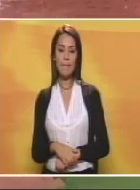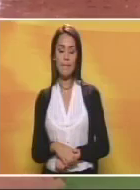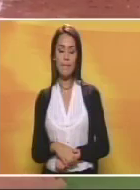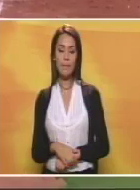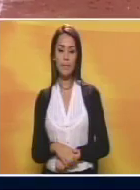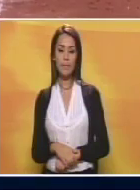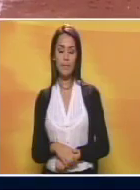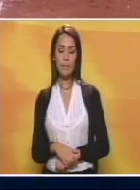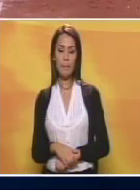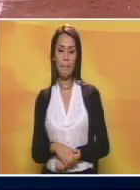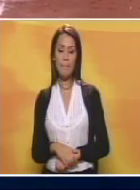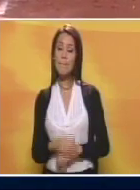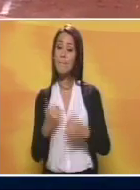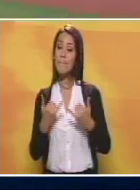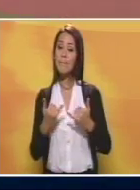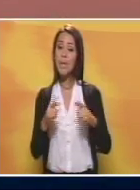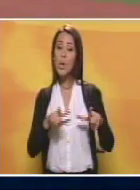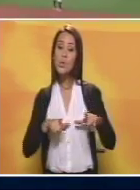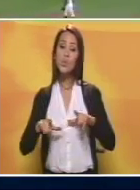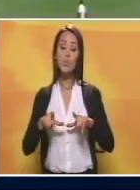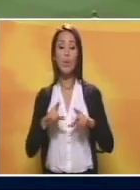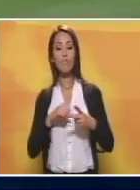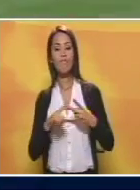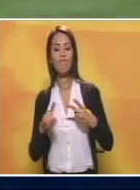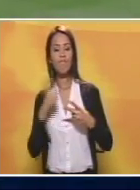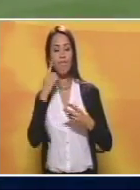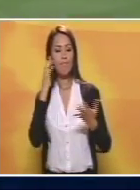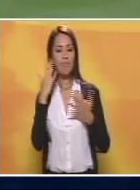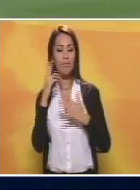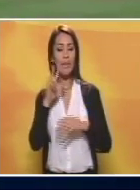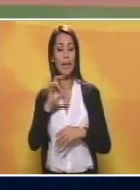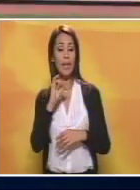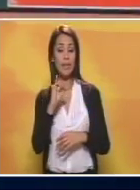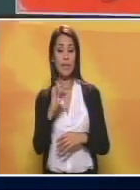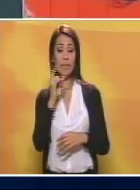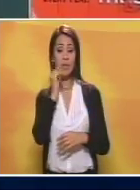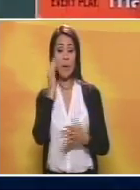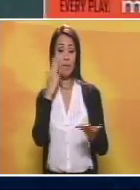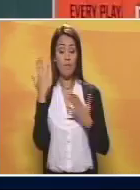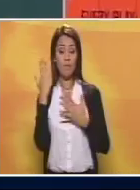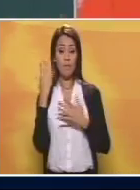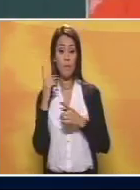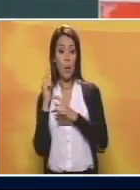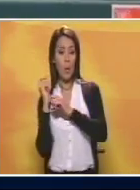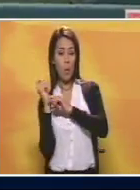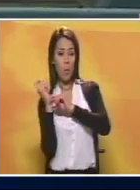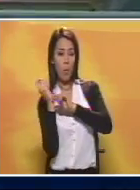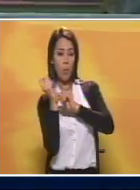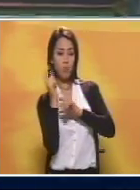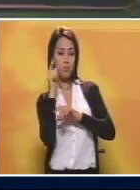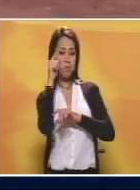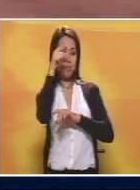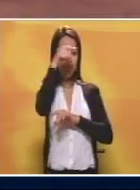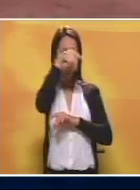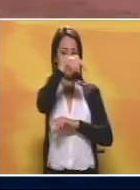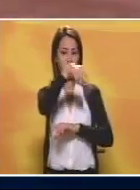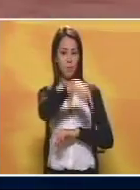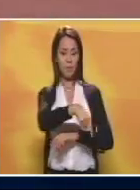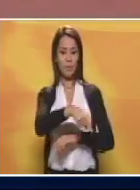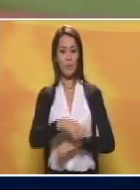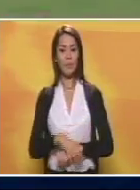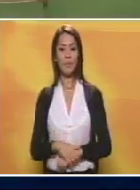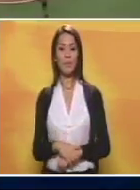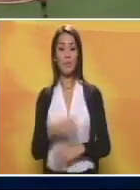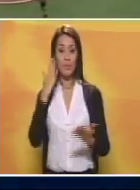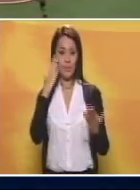Nos vamos al Oriole Park en Camden Yards, tercera entrada, y Eduardo Escobar que despacha su primer vuelo cerca de la campaña por todo el